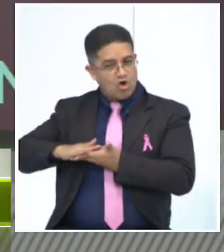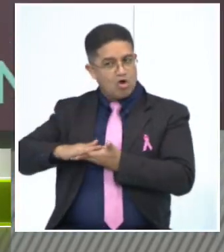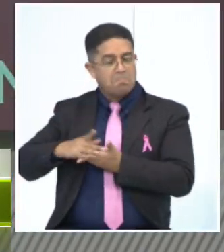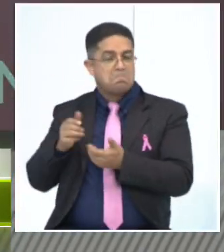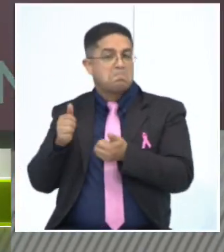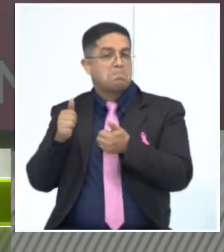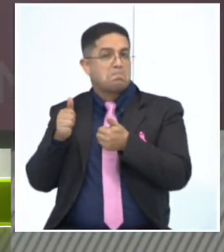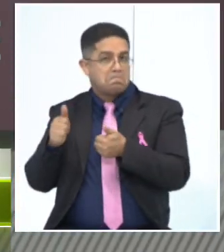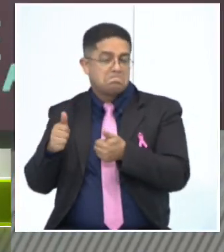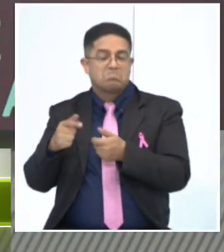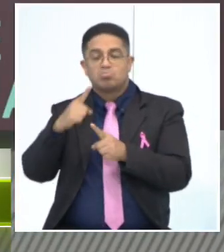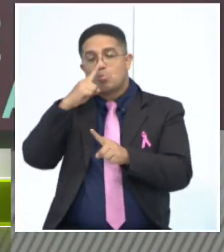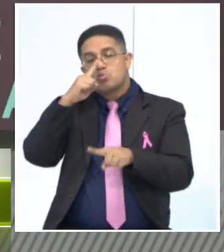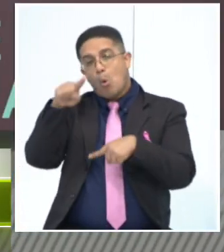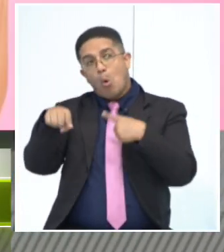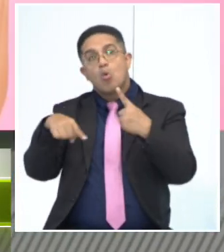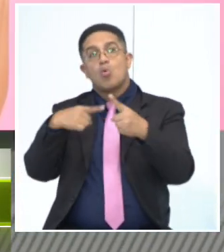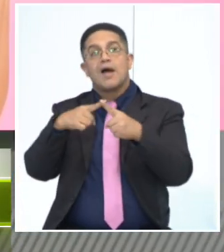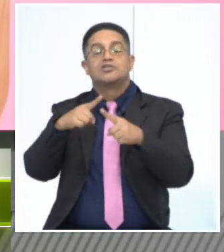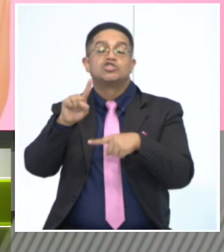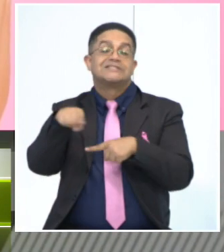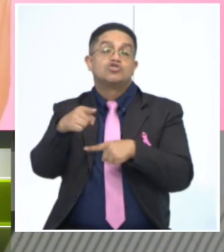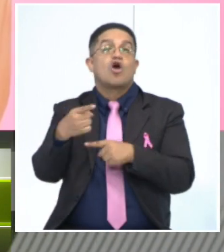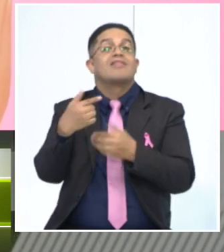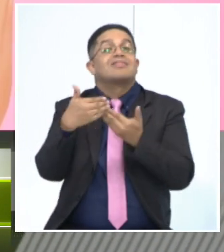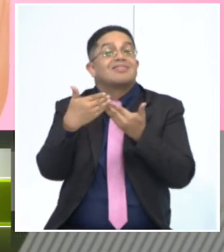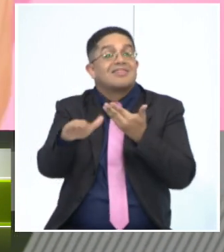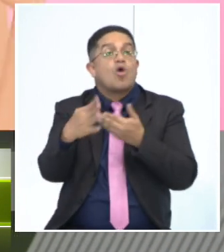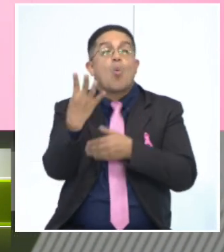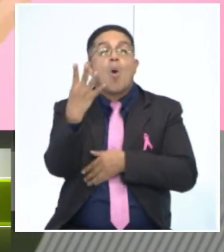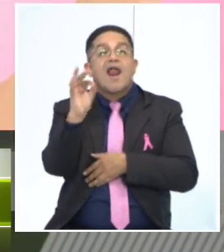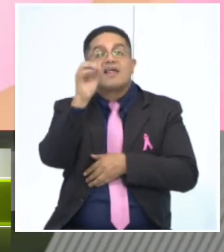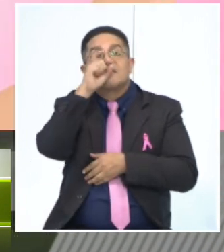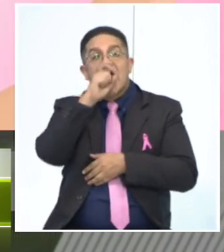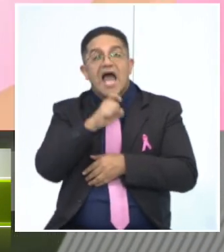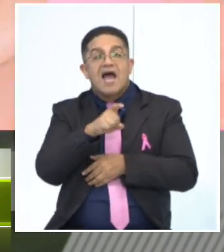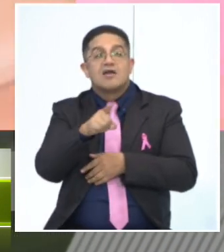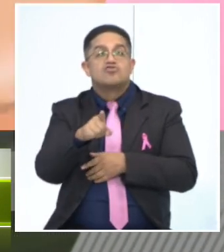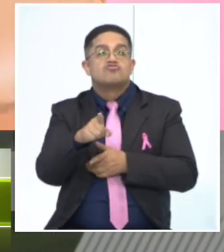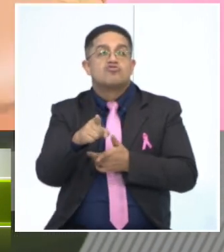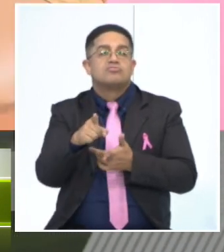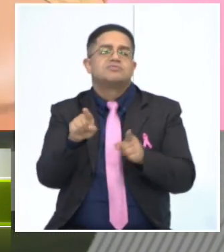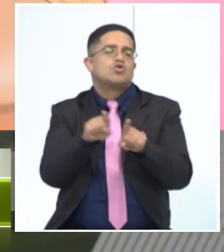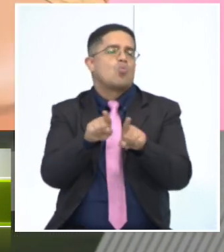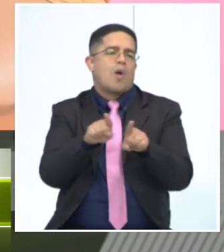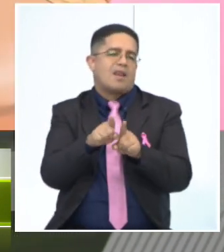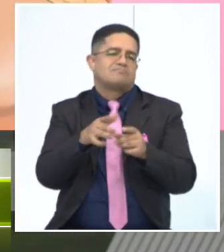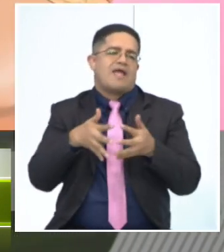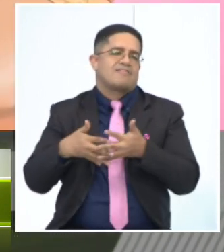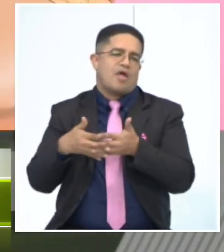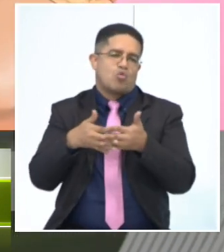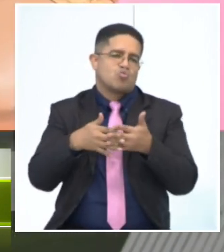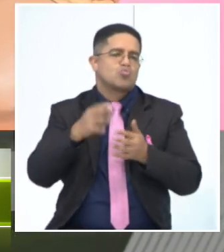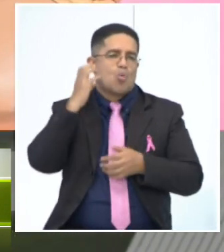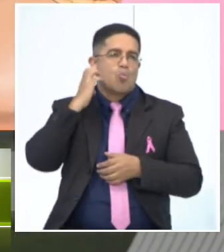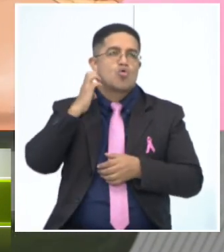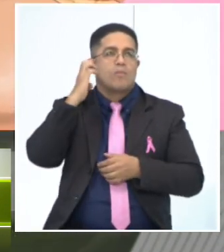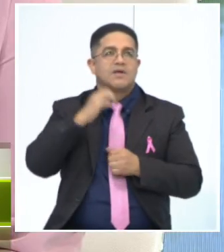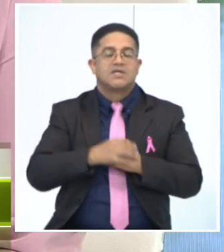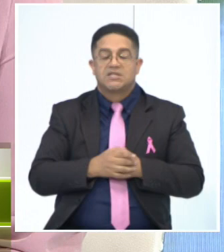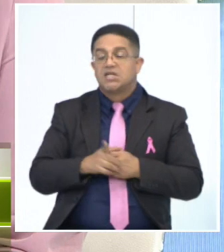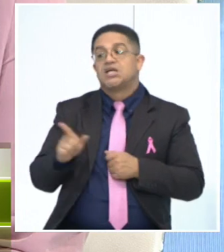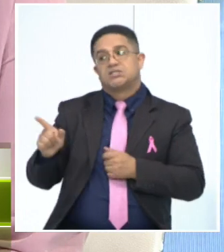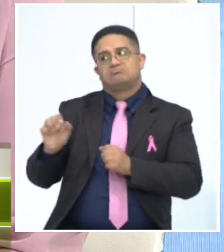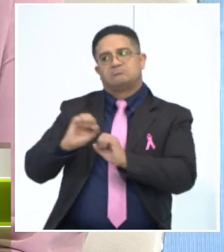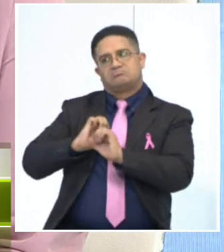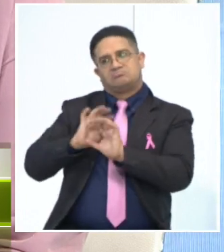haciendo su mamografía todos los años. Si no, iniciaría a los 40 años como los programas de screening de Estados Unidos y Europa. Claro, es importante ver también cómo